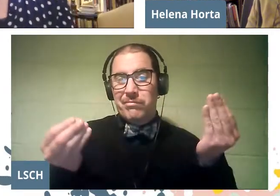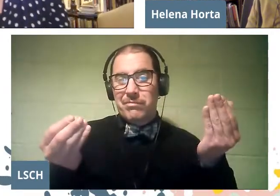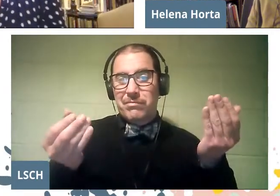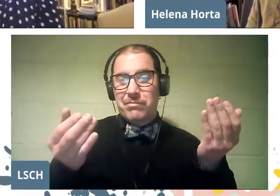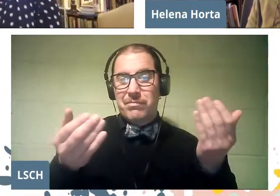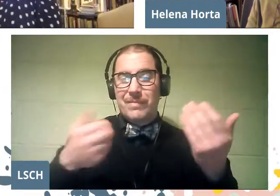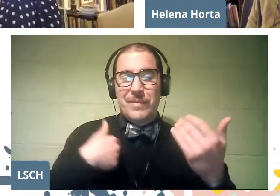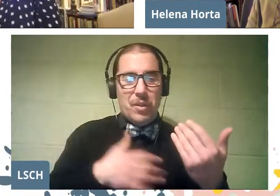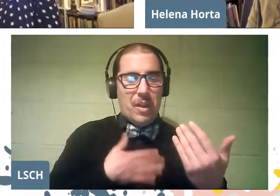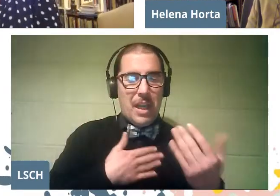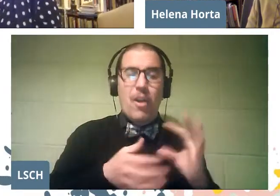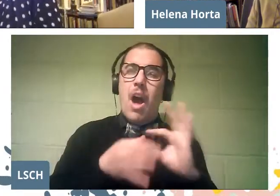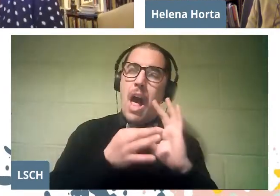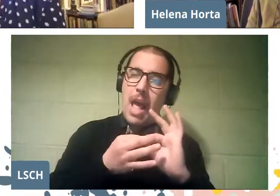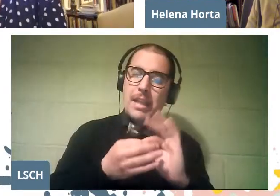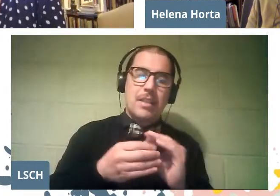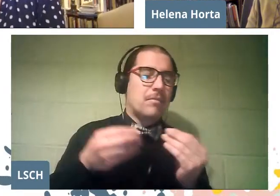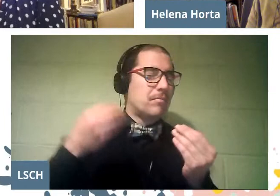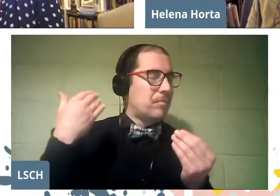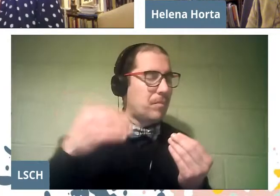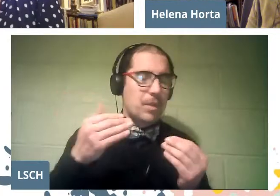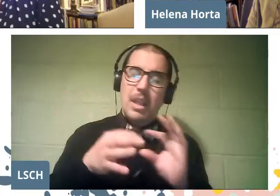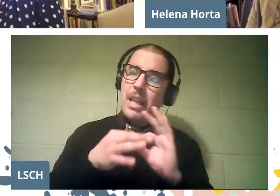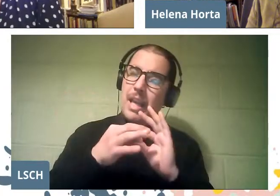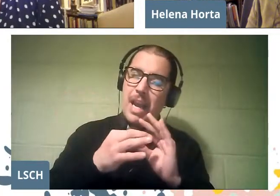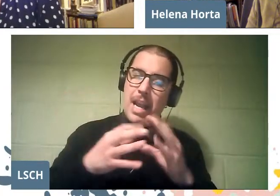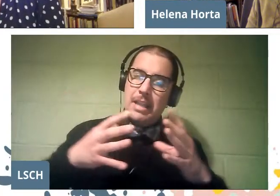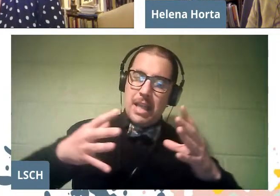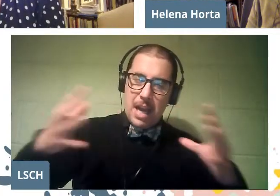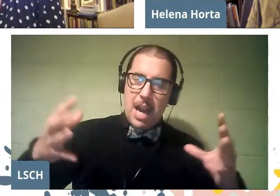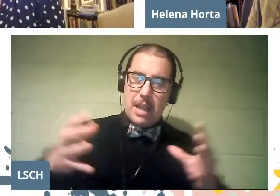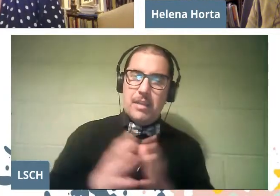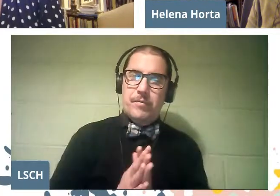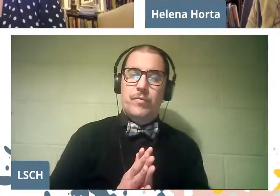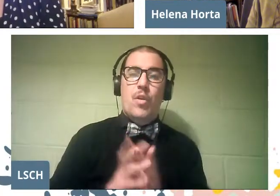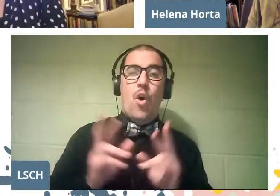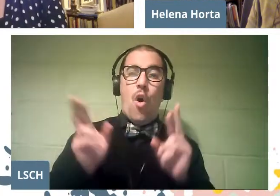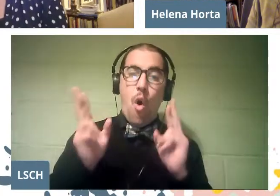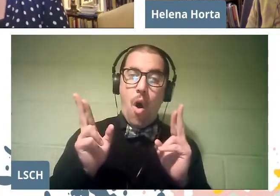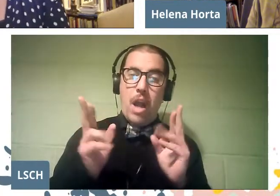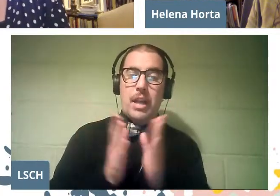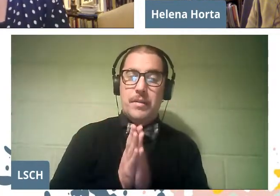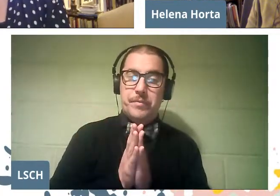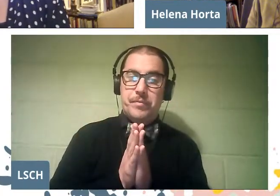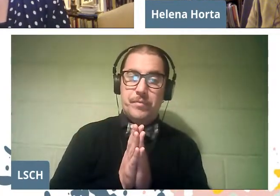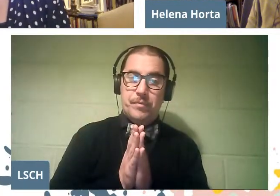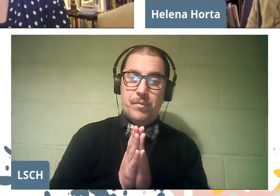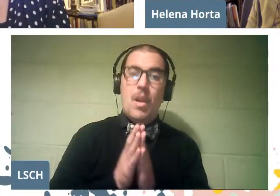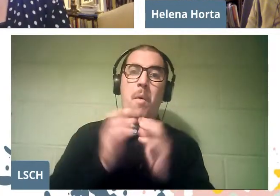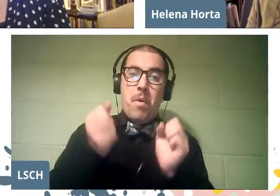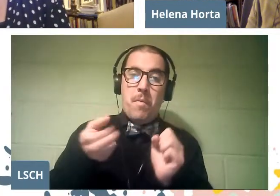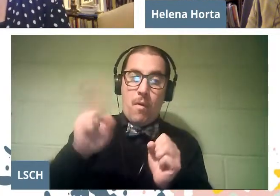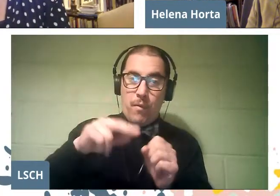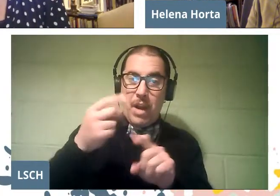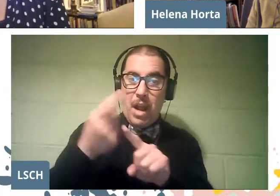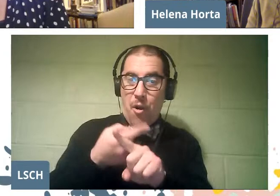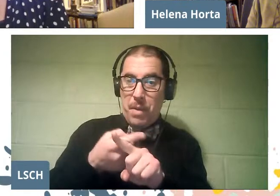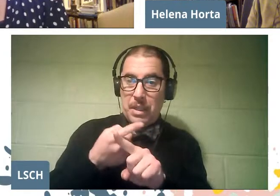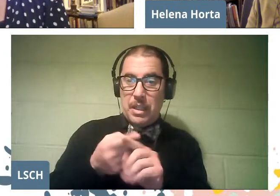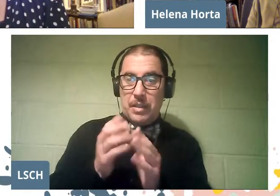Quiero agradecerte muchísimo. Espero poder tener otra conversación